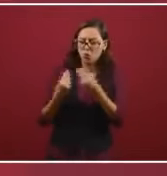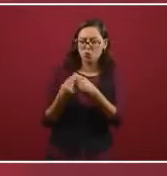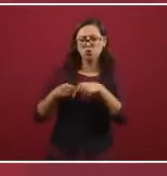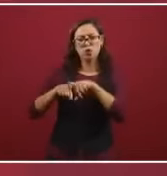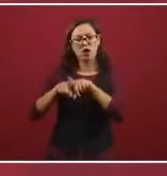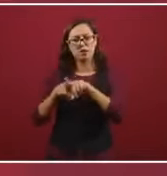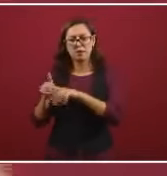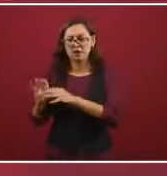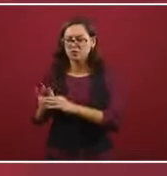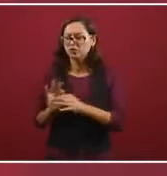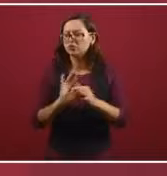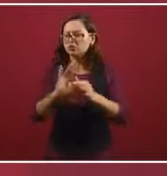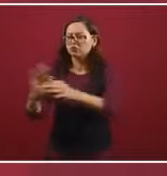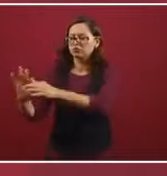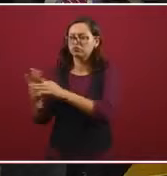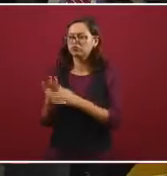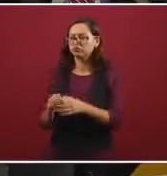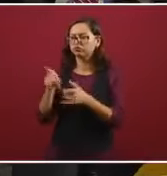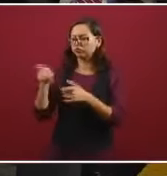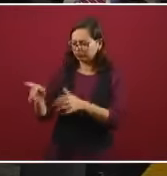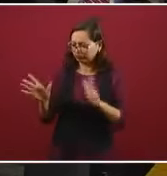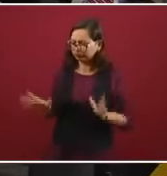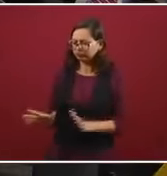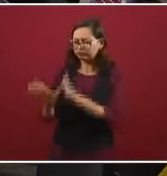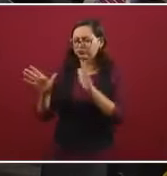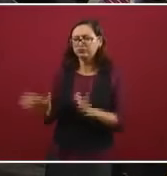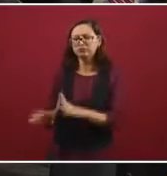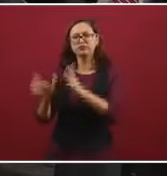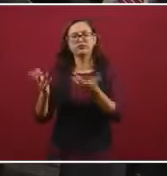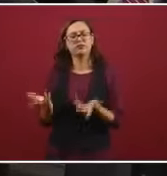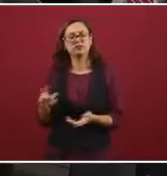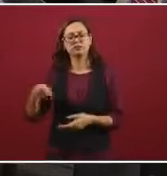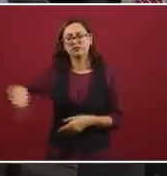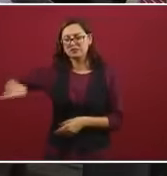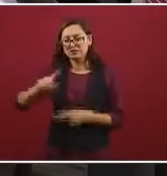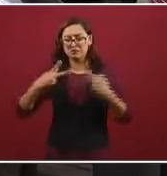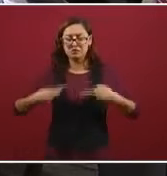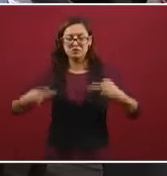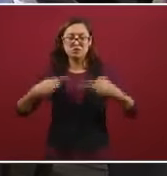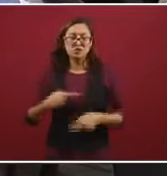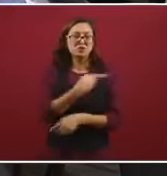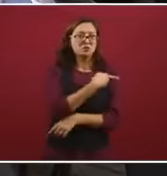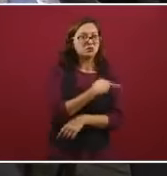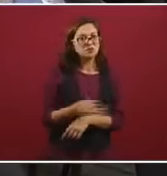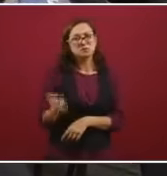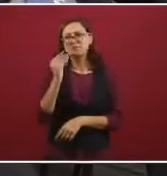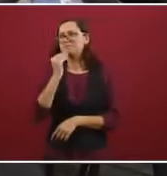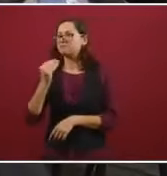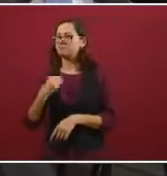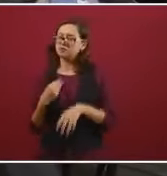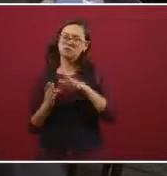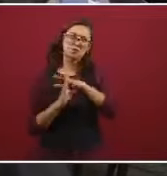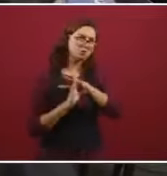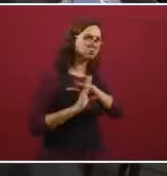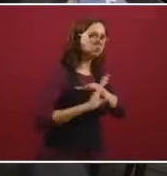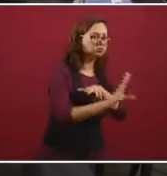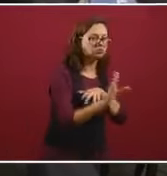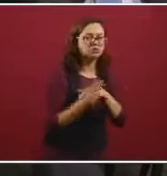sostenido que la solución a la migración es que la gente no tenga que migrar por pobreza o por